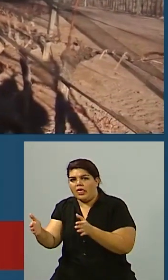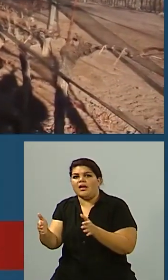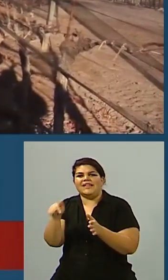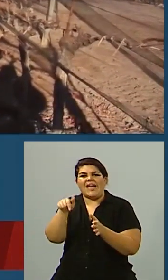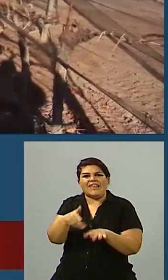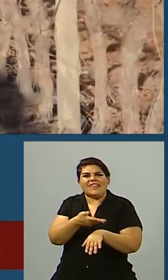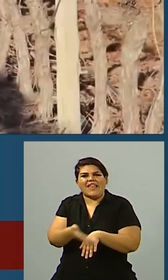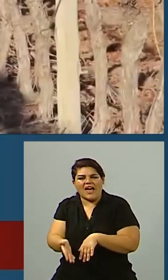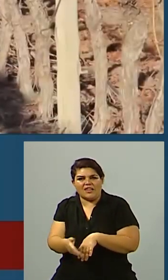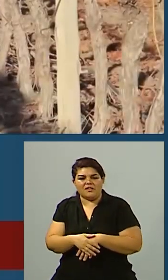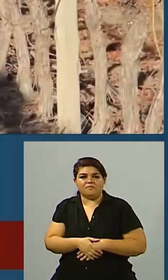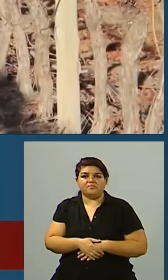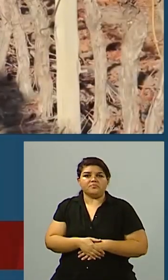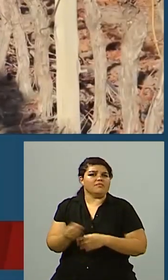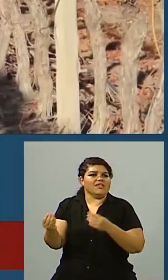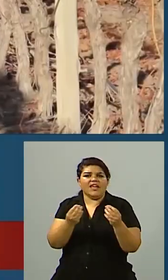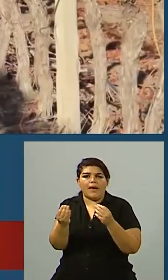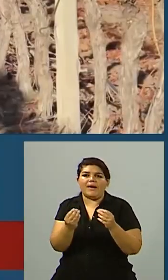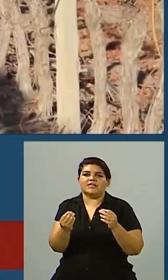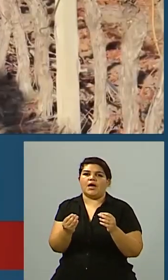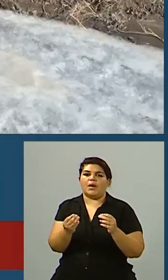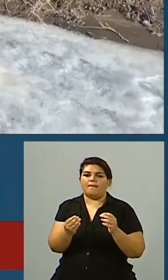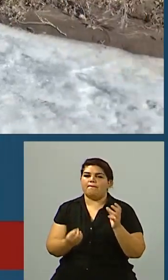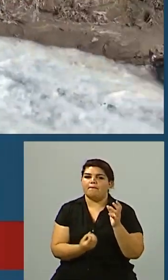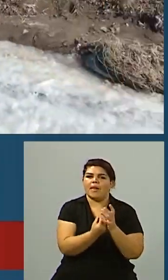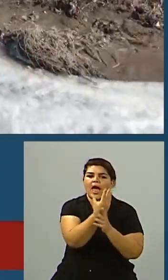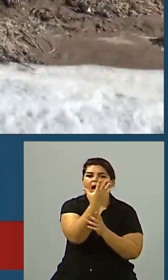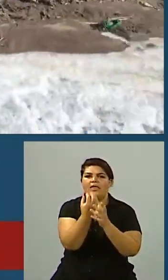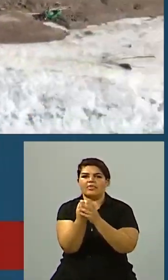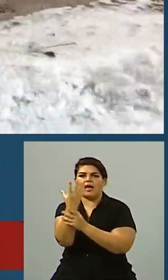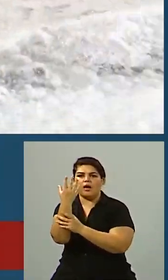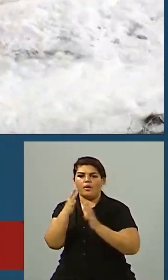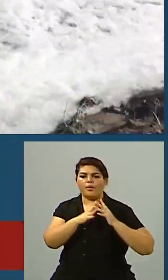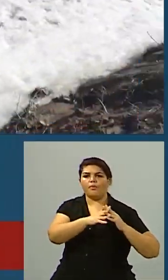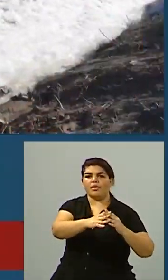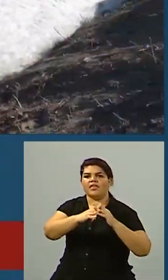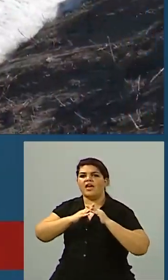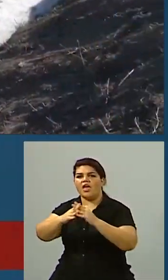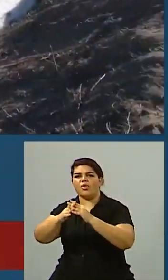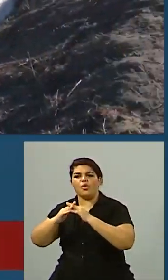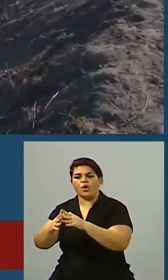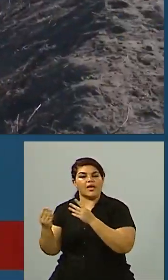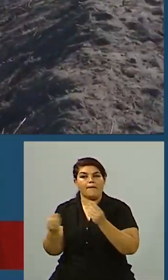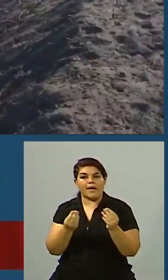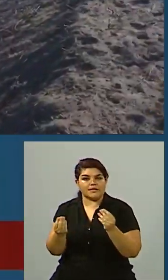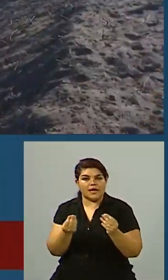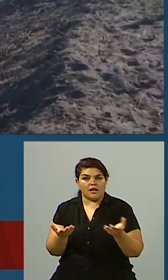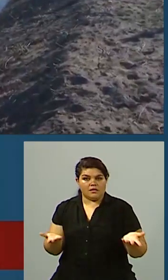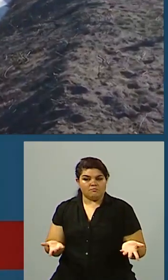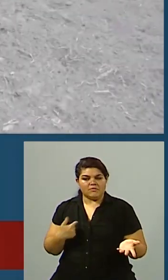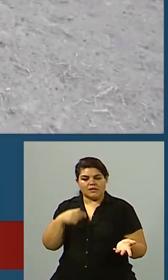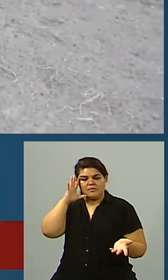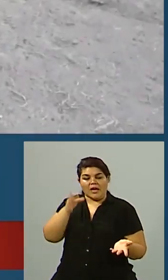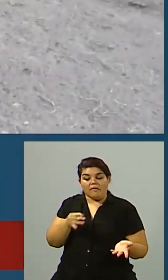si realmente al año siguiente se puede esperar algo de la cosecha siempre y cuando no vuelva a pasar. Tengamos en cuenta tal vez un panorama